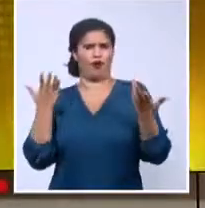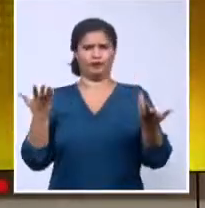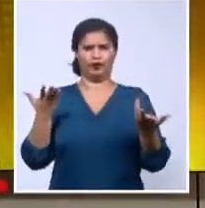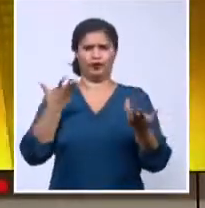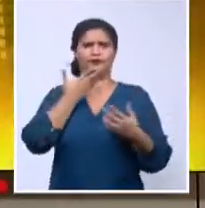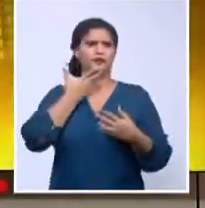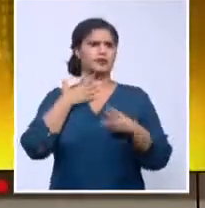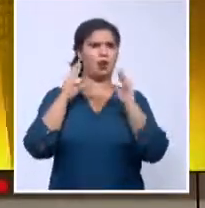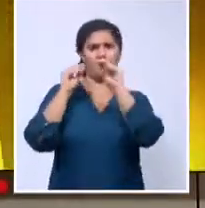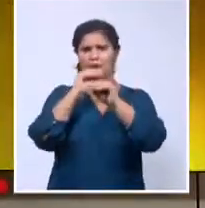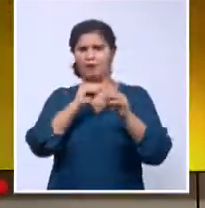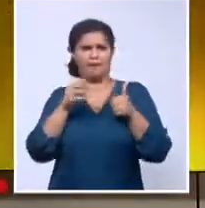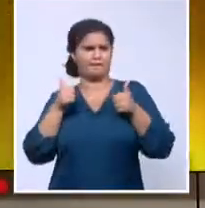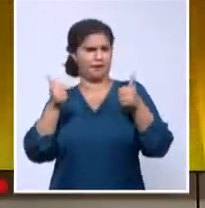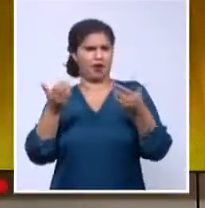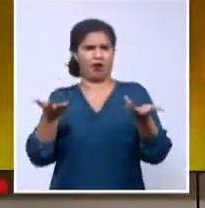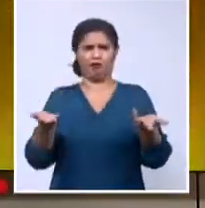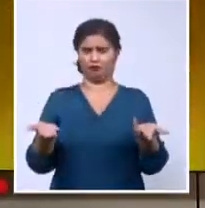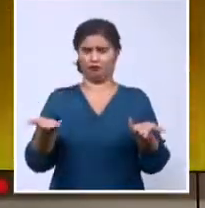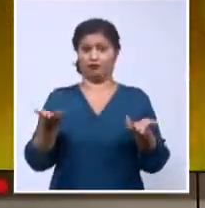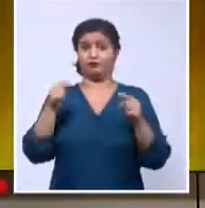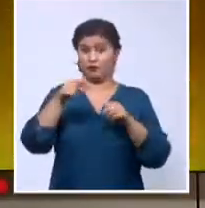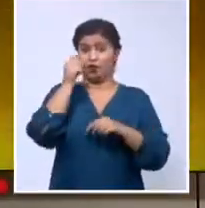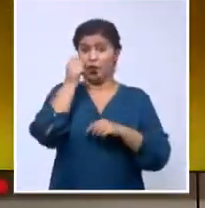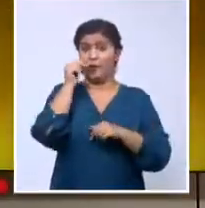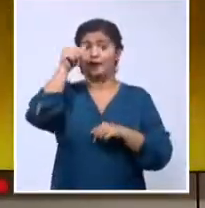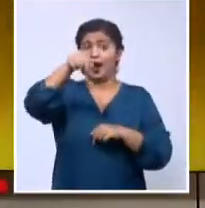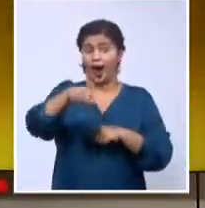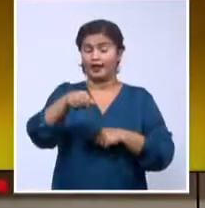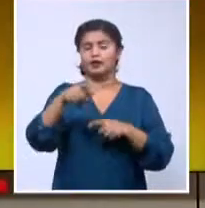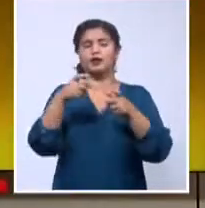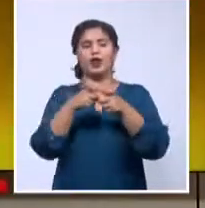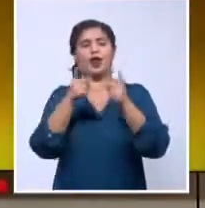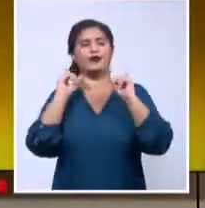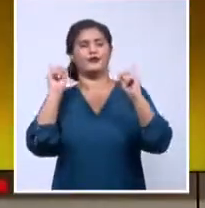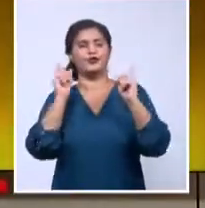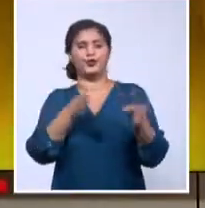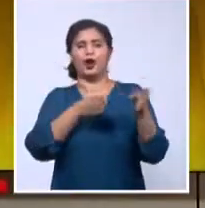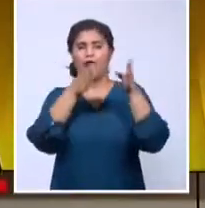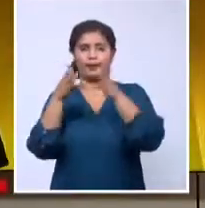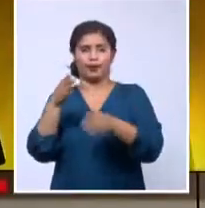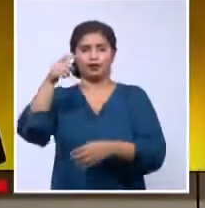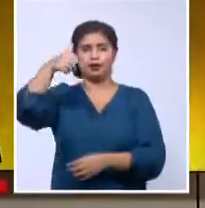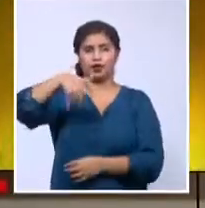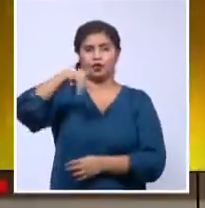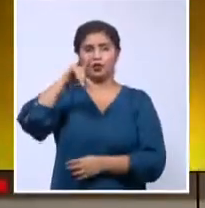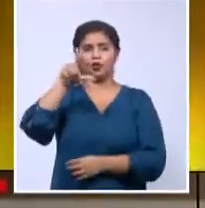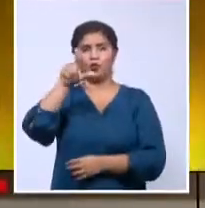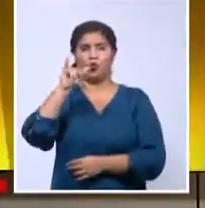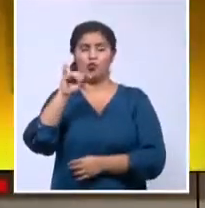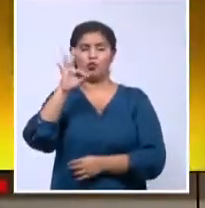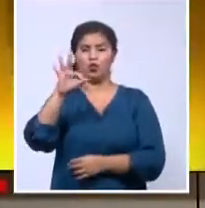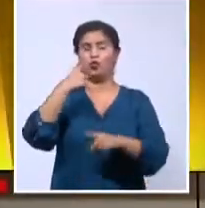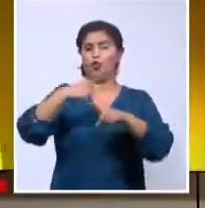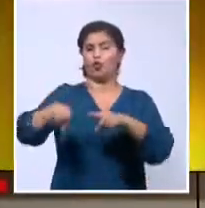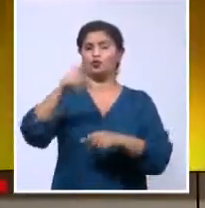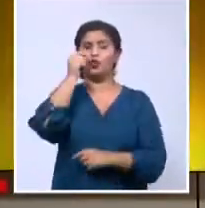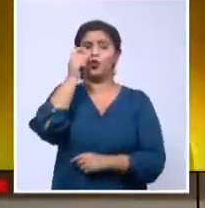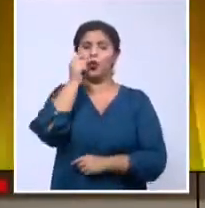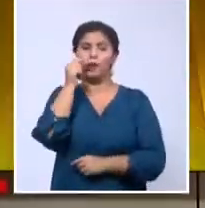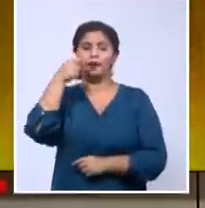no es negociable, tiene que estar en la reunión, impuesto por ellos. Julio Fernández Estrada, se los comenté hace un momento, para tratar temas legales,